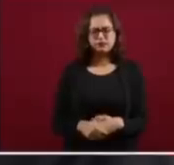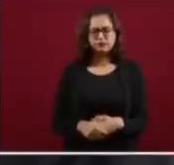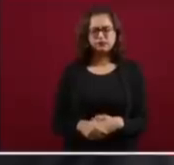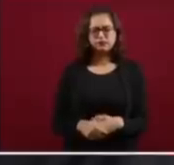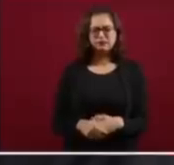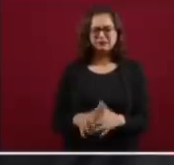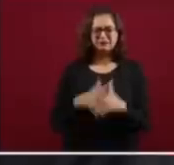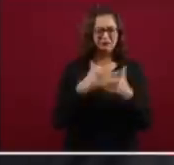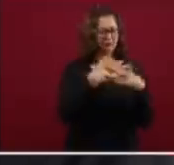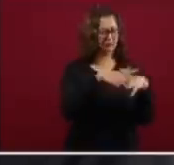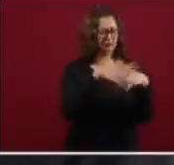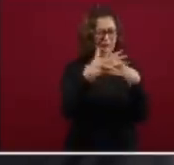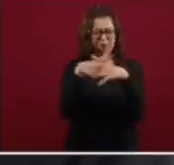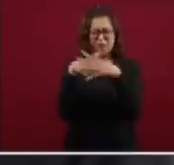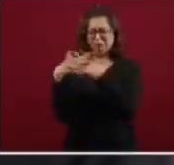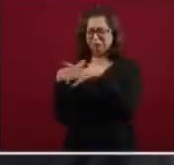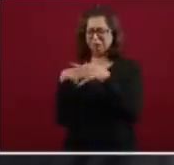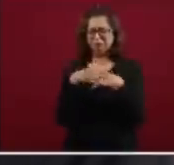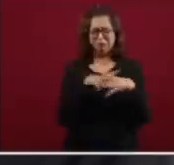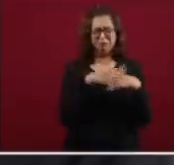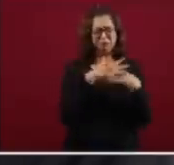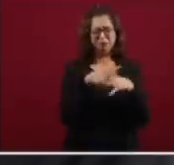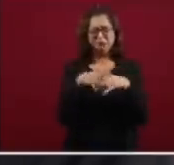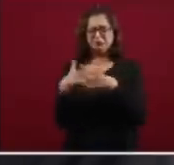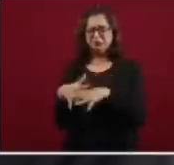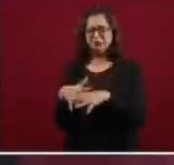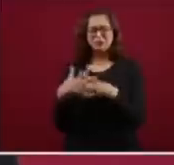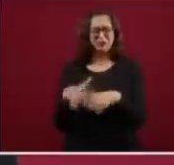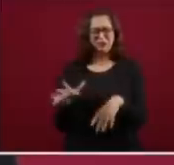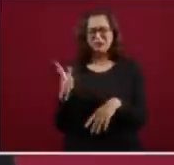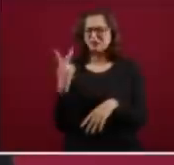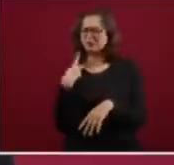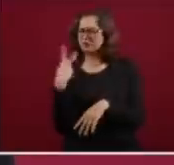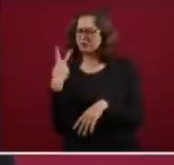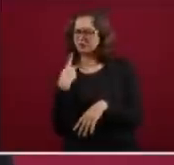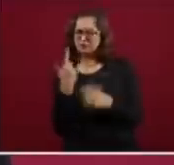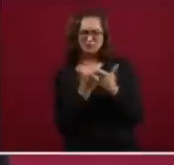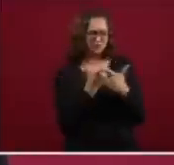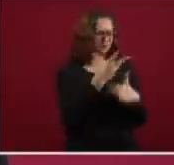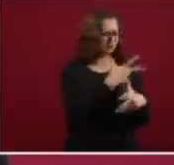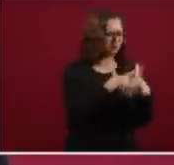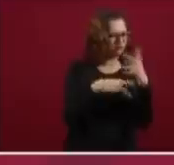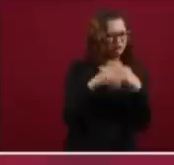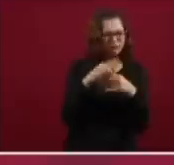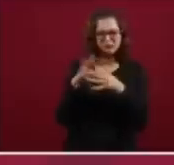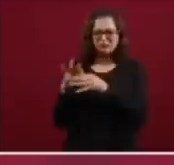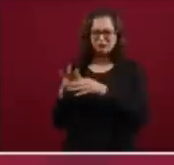una mescolanza de poder económico con poder político